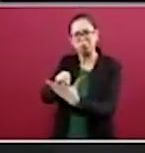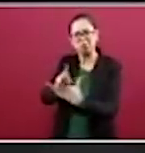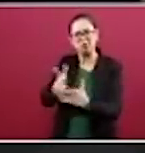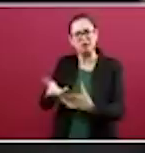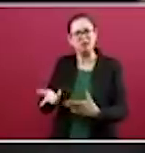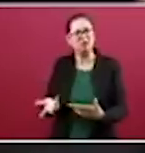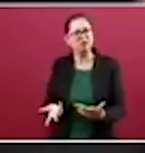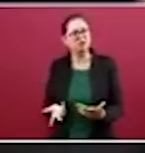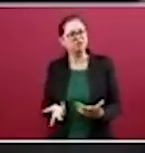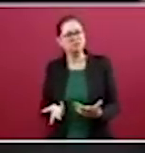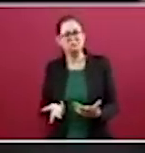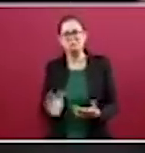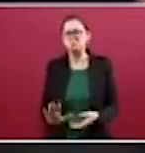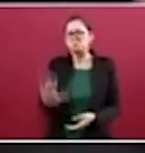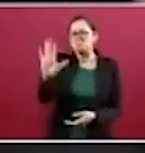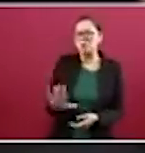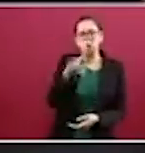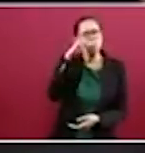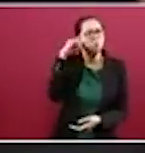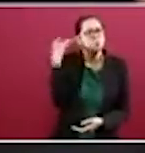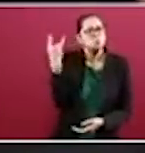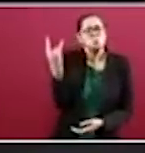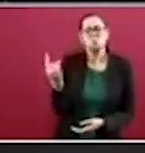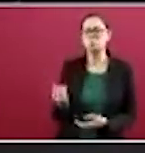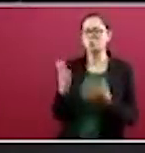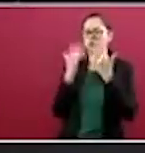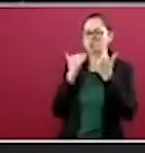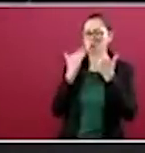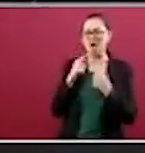como si no existiera o como si no supieran.